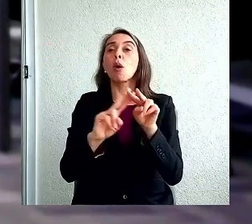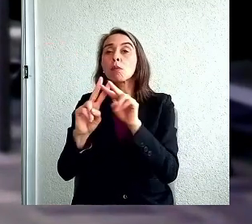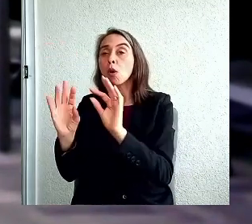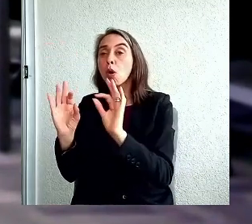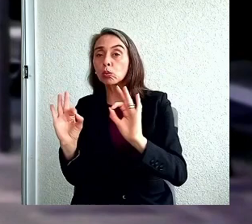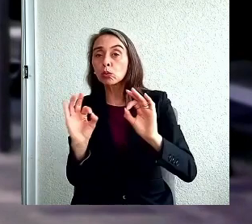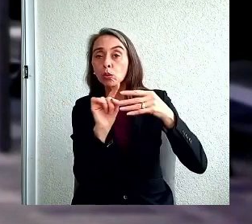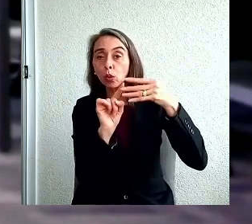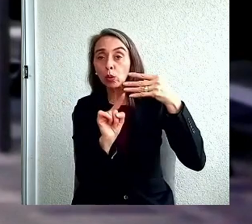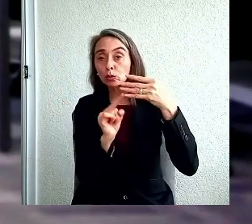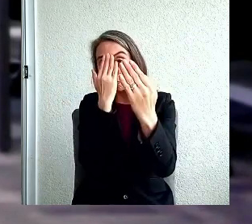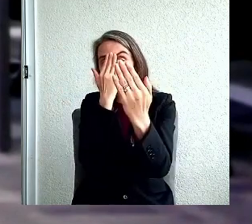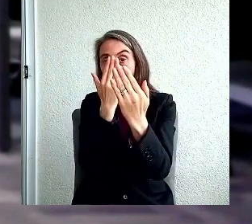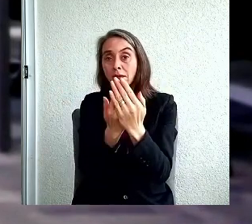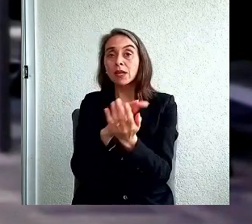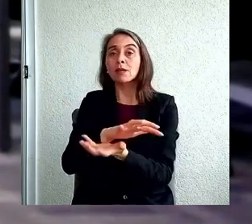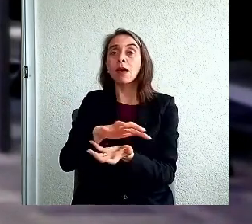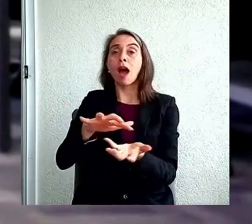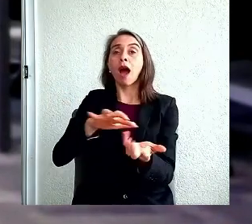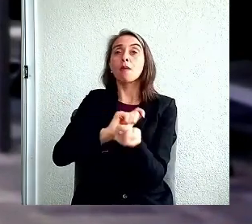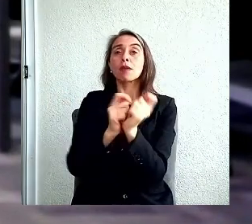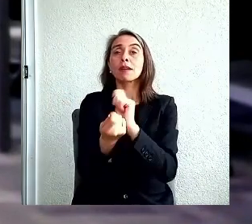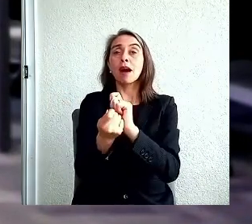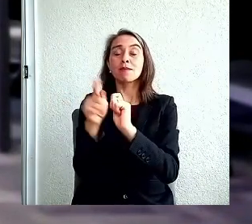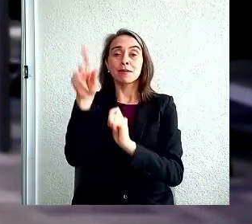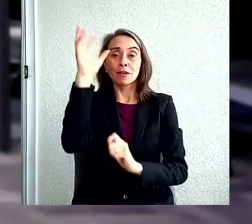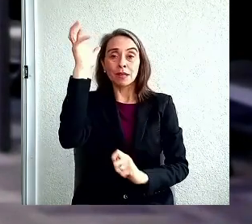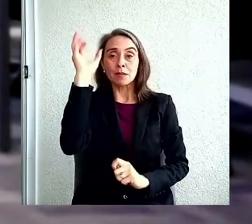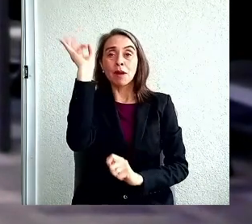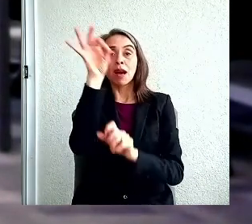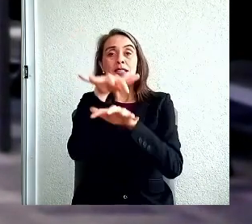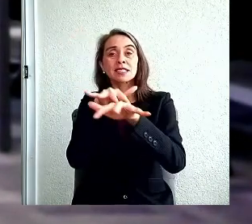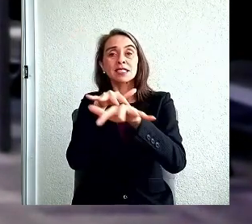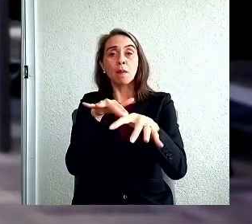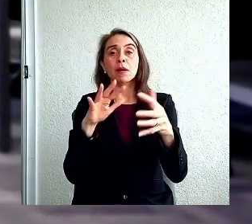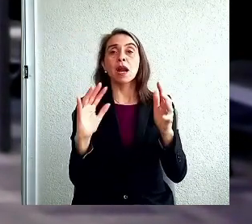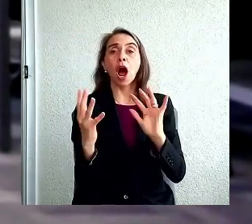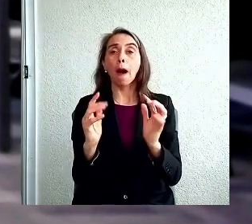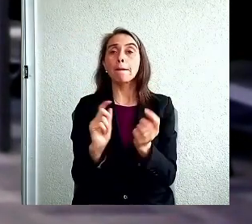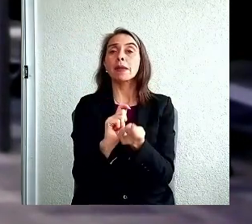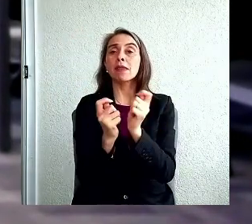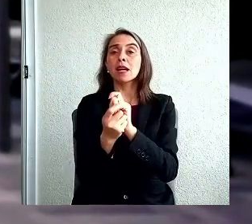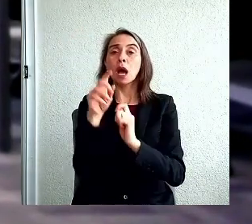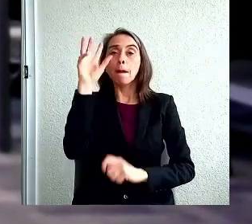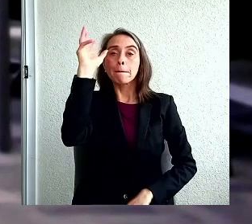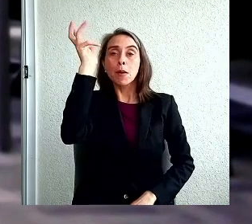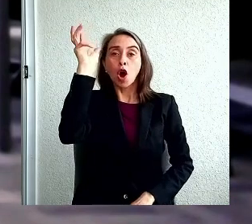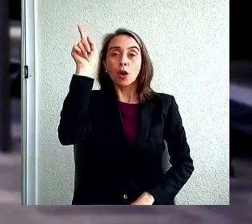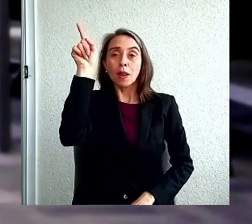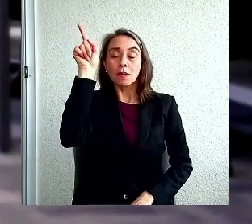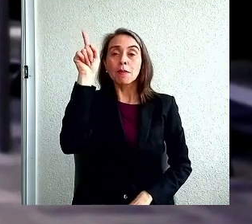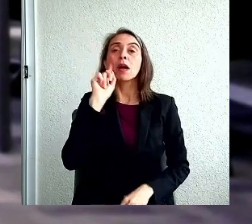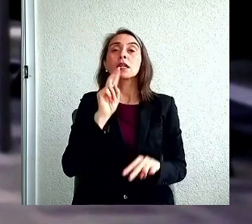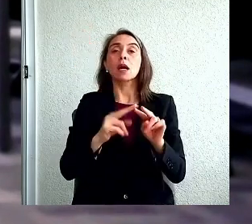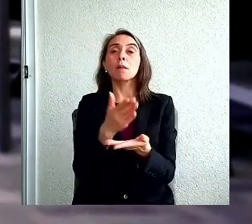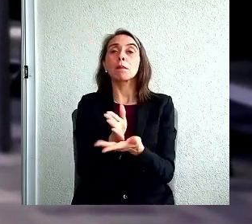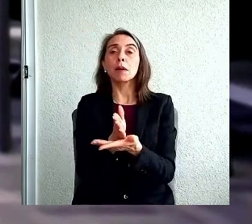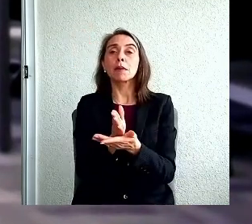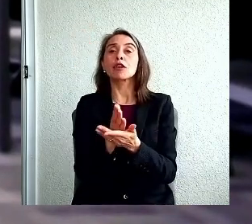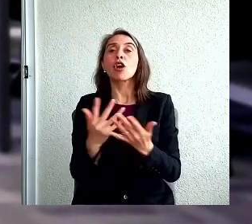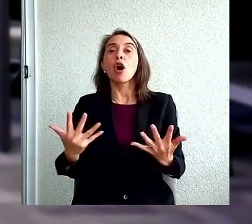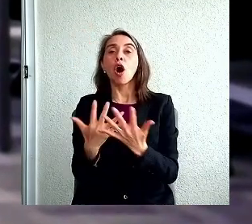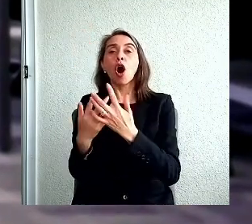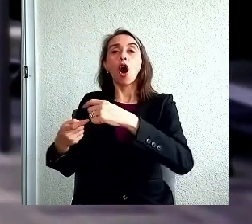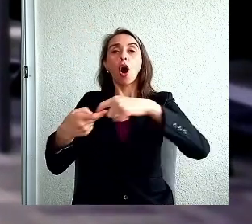crisis. Este seminario Medio Ambiente y Cambio Climático está organizado por la Red G9, instancia que reúne a instituciones